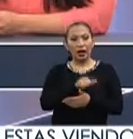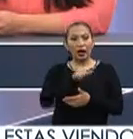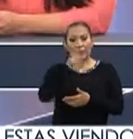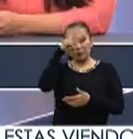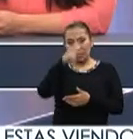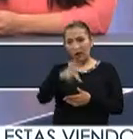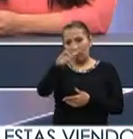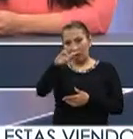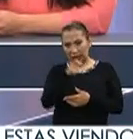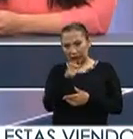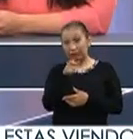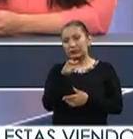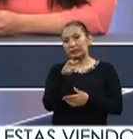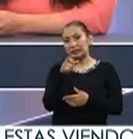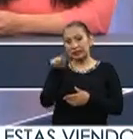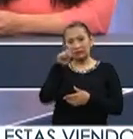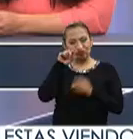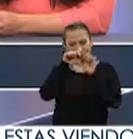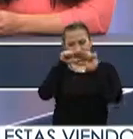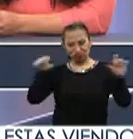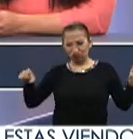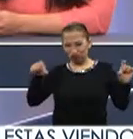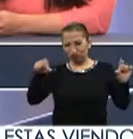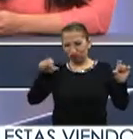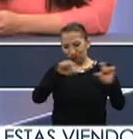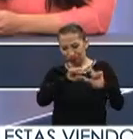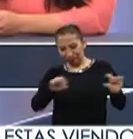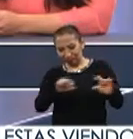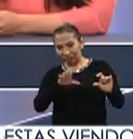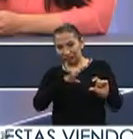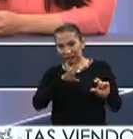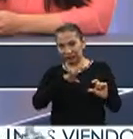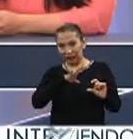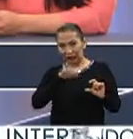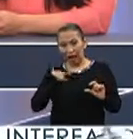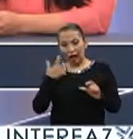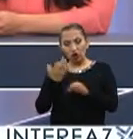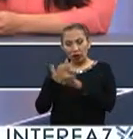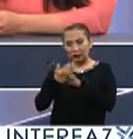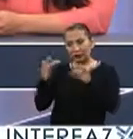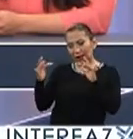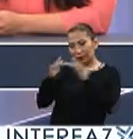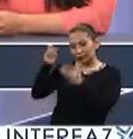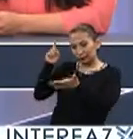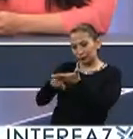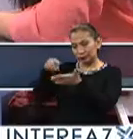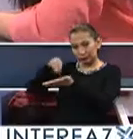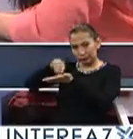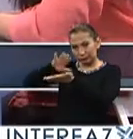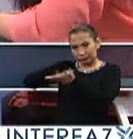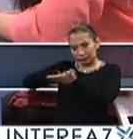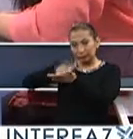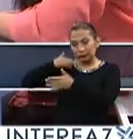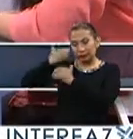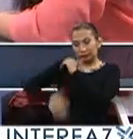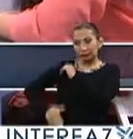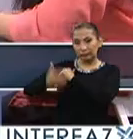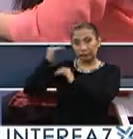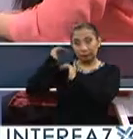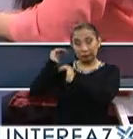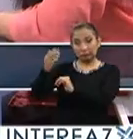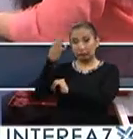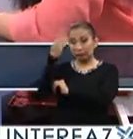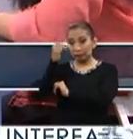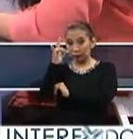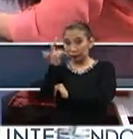X. Ahí está ya, ahí ya se encuentra activo el enlace de inscripción. Se terminan las inscripciones